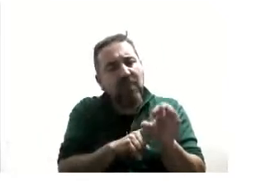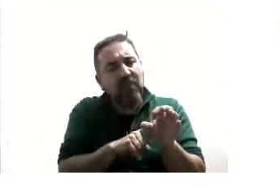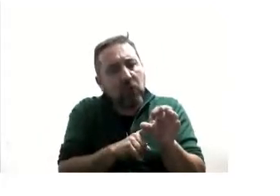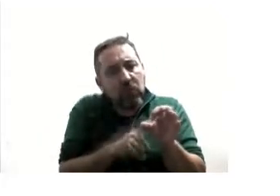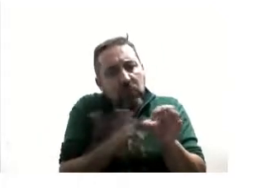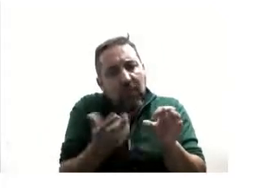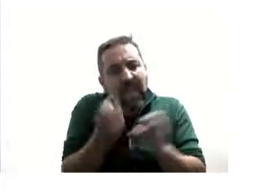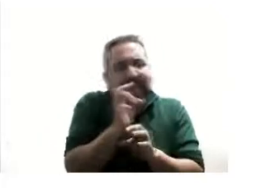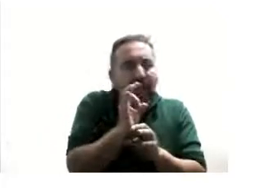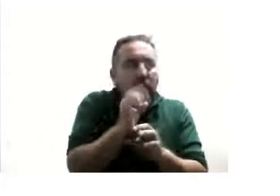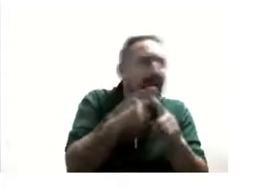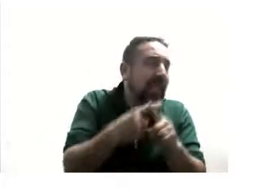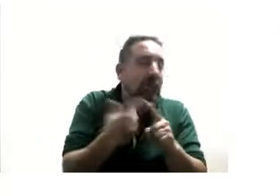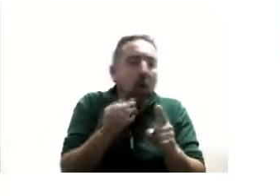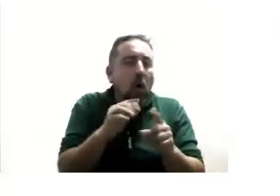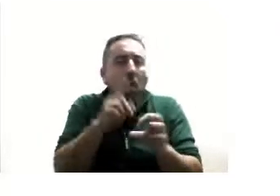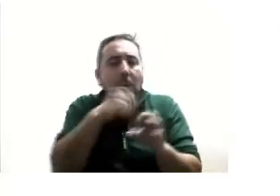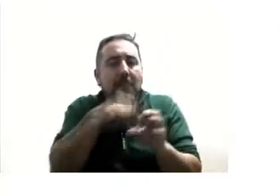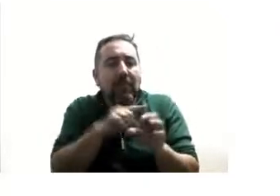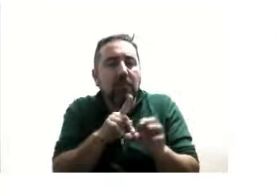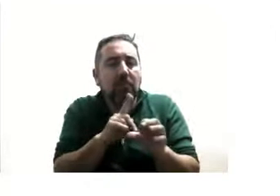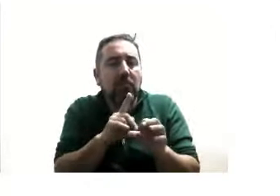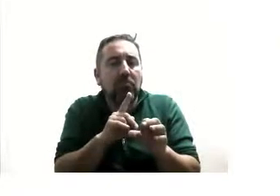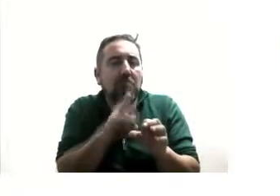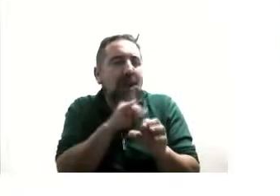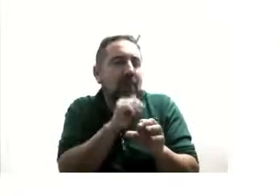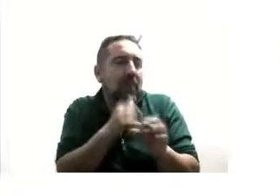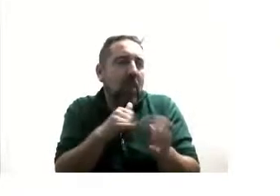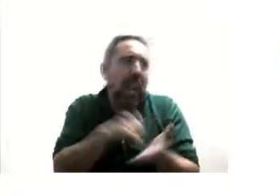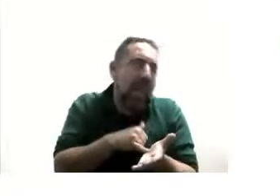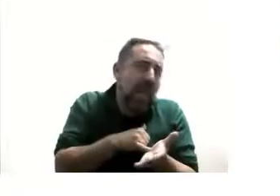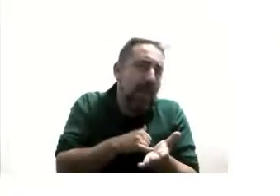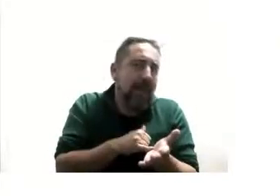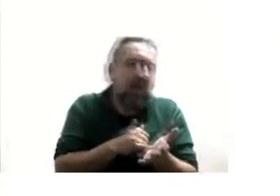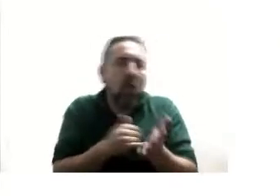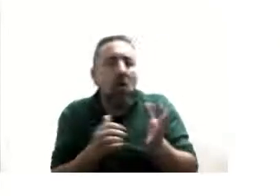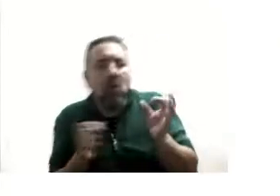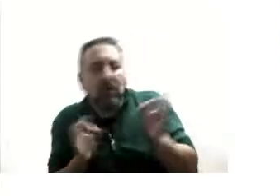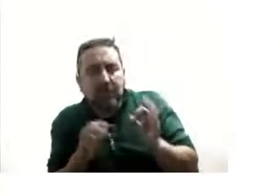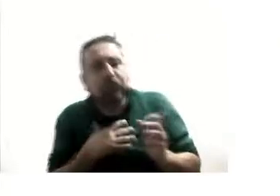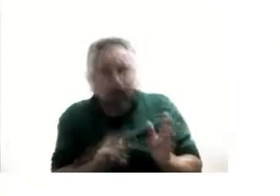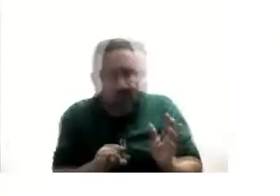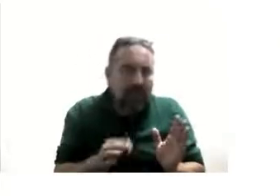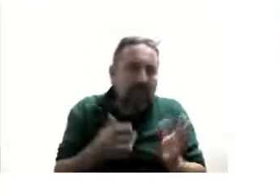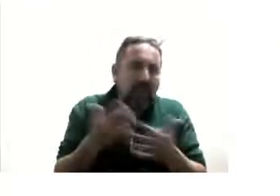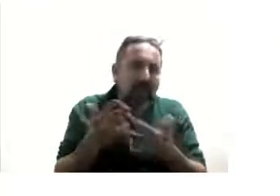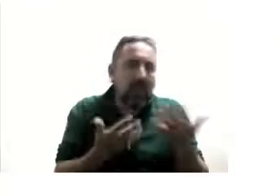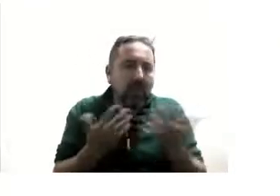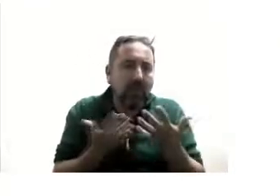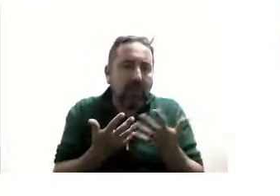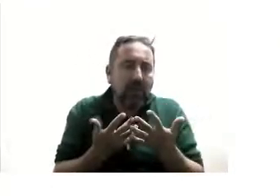de grado X o con una malformación más leve, o sí que sería